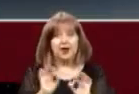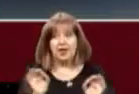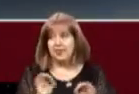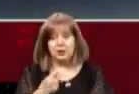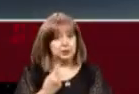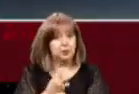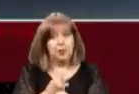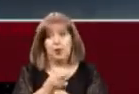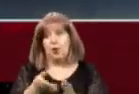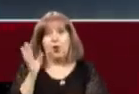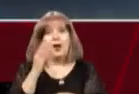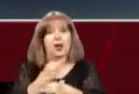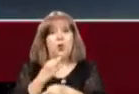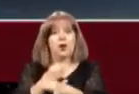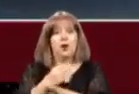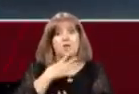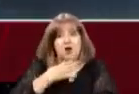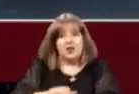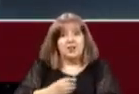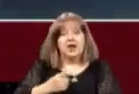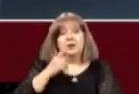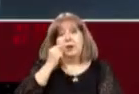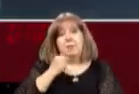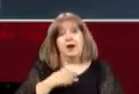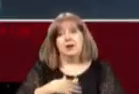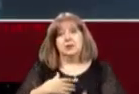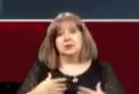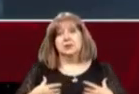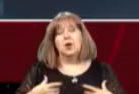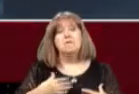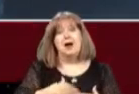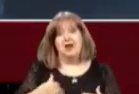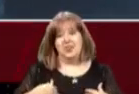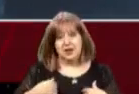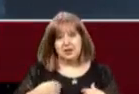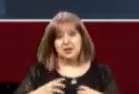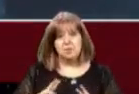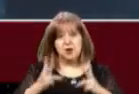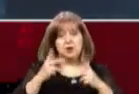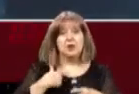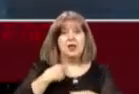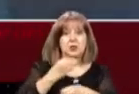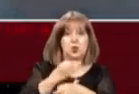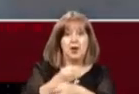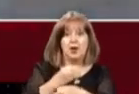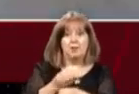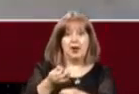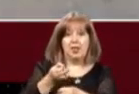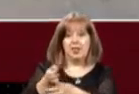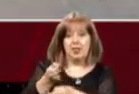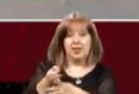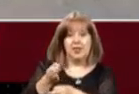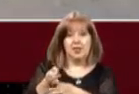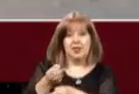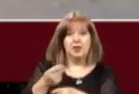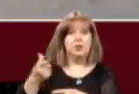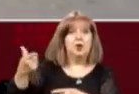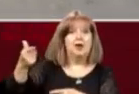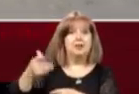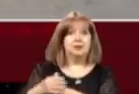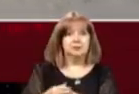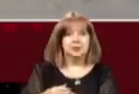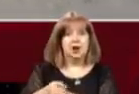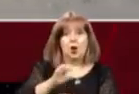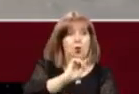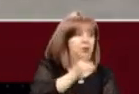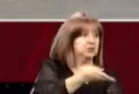más. Impresionante la impotencia que uno como papá siente de decir, lo mando a la escuela para que se eduque y capaz que no vuelve. Él va a